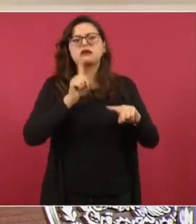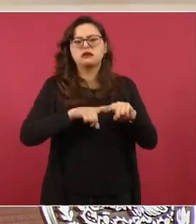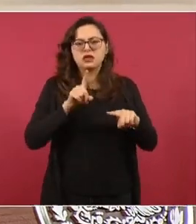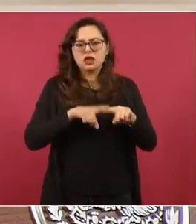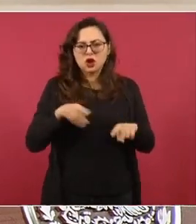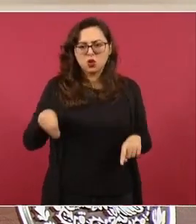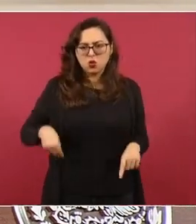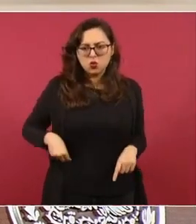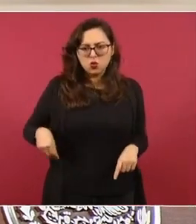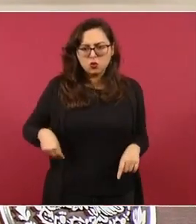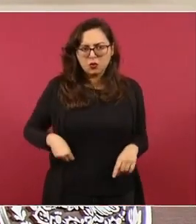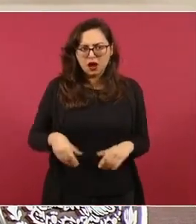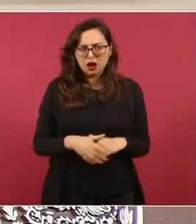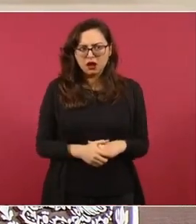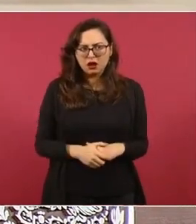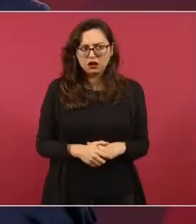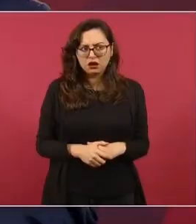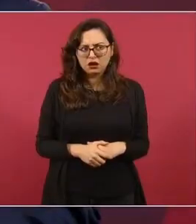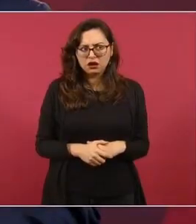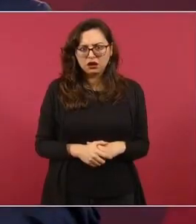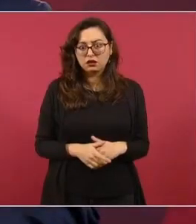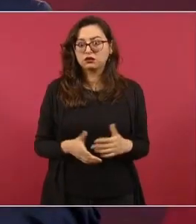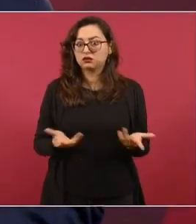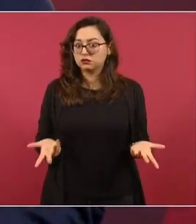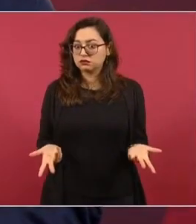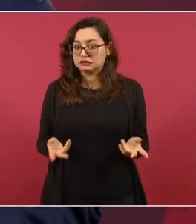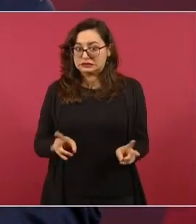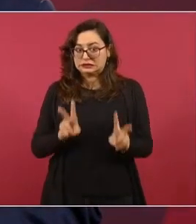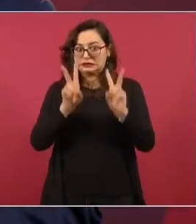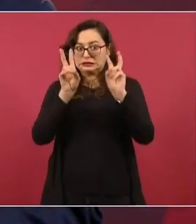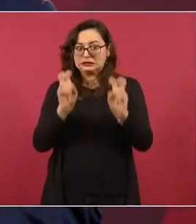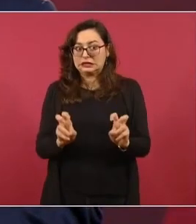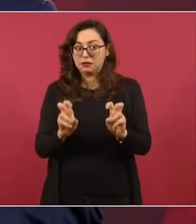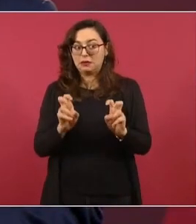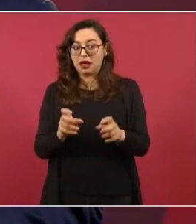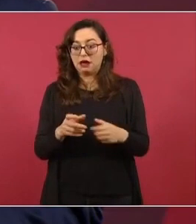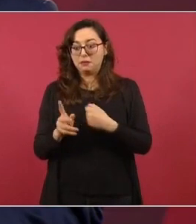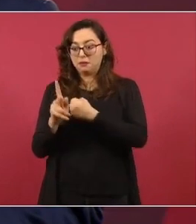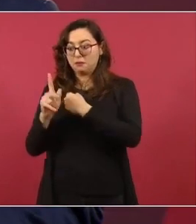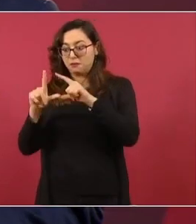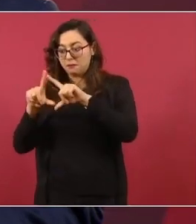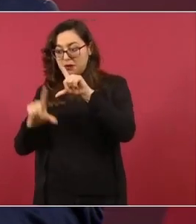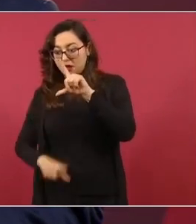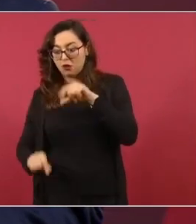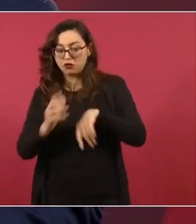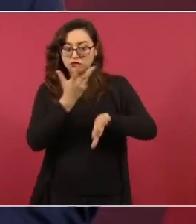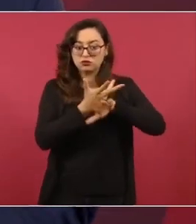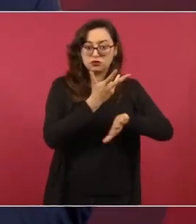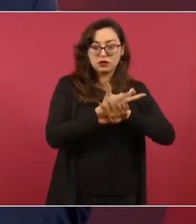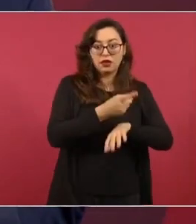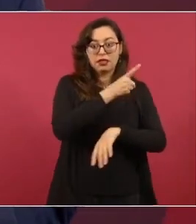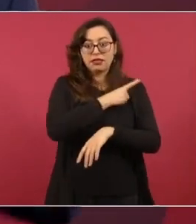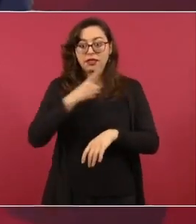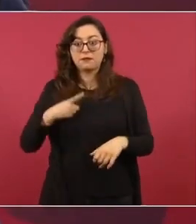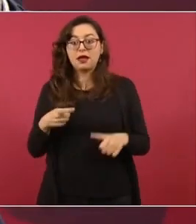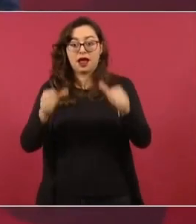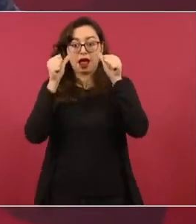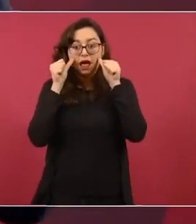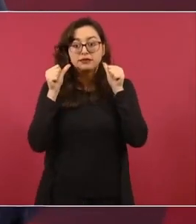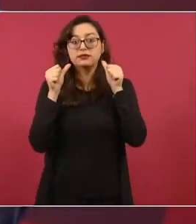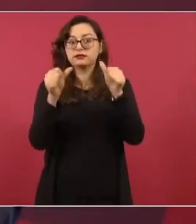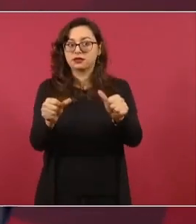de las dos naciones, de los dos pueblos, de los dos gobiernos. No es